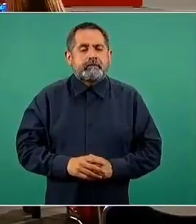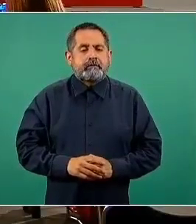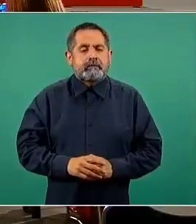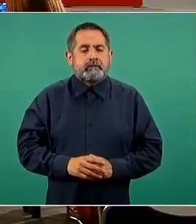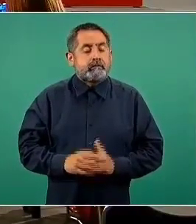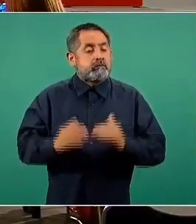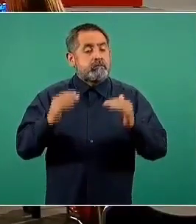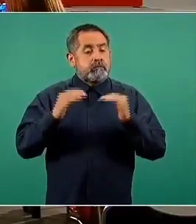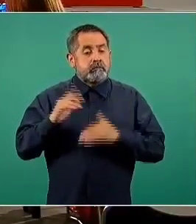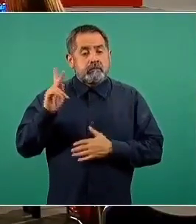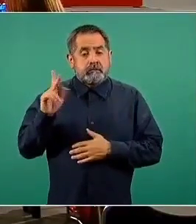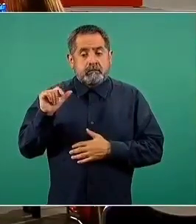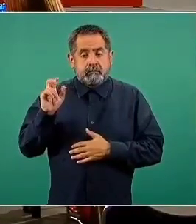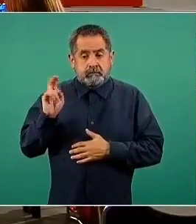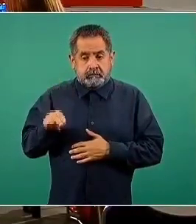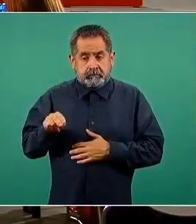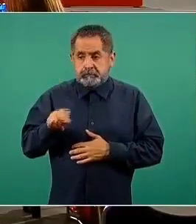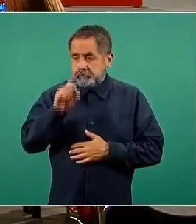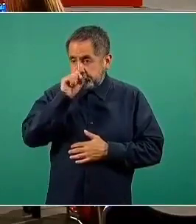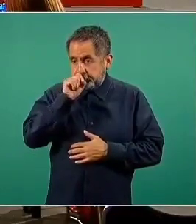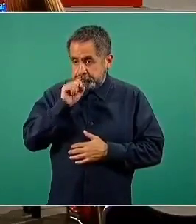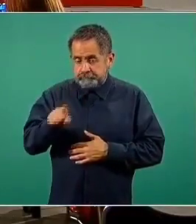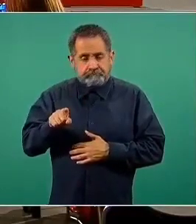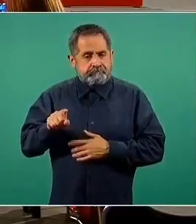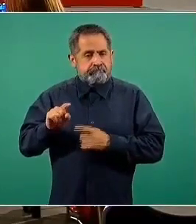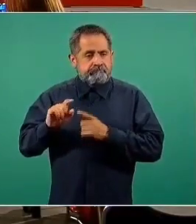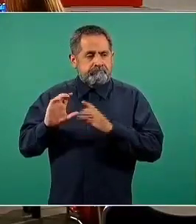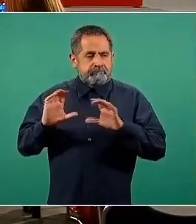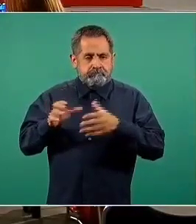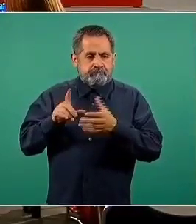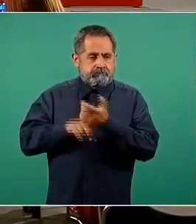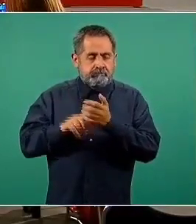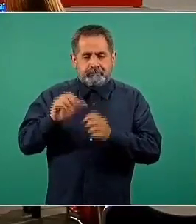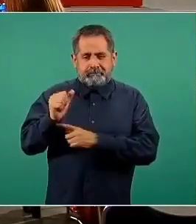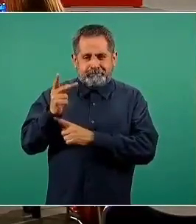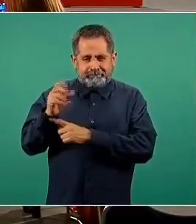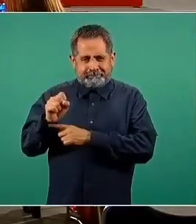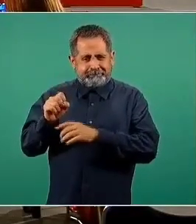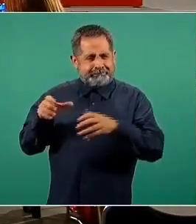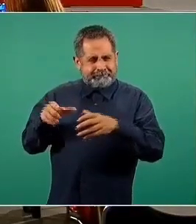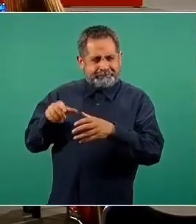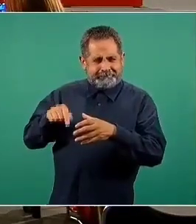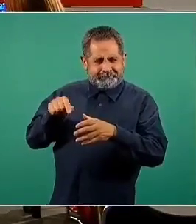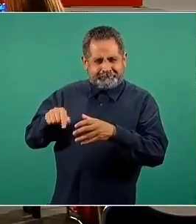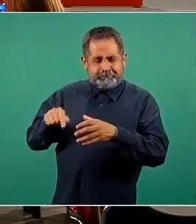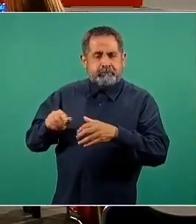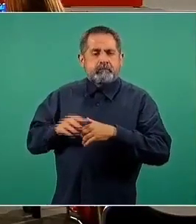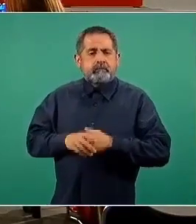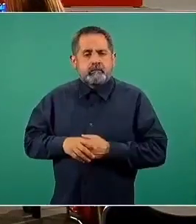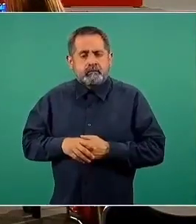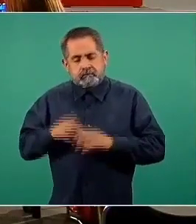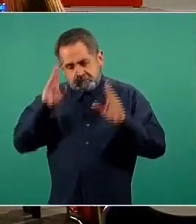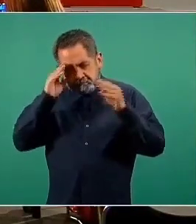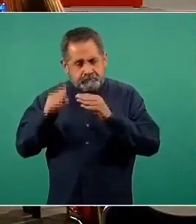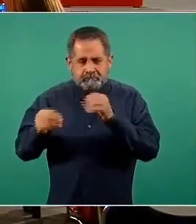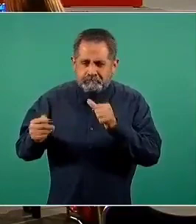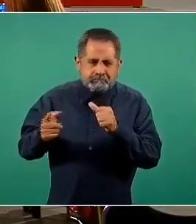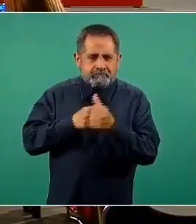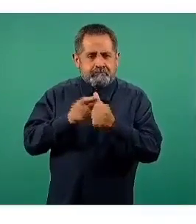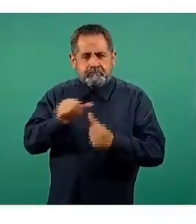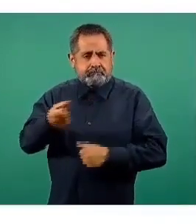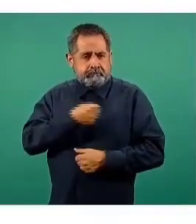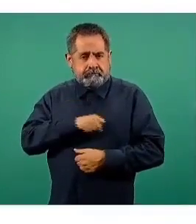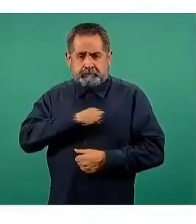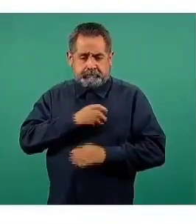Dentro de esta misma estrategia comunitaria de APS basada con este enfoque de atención primaria de la